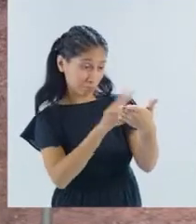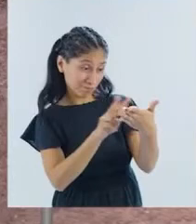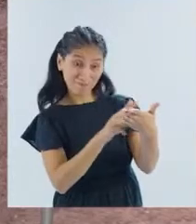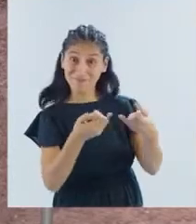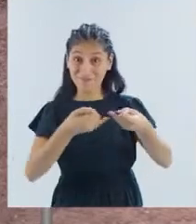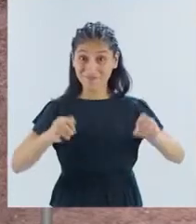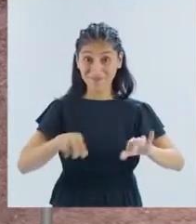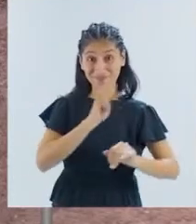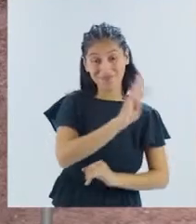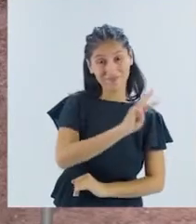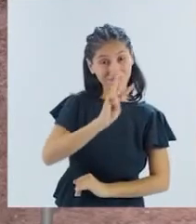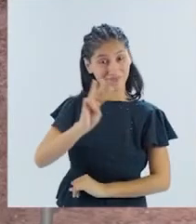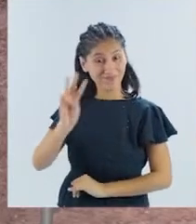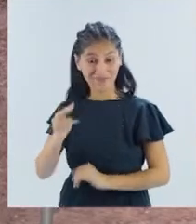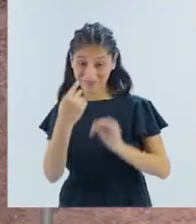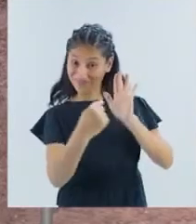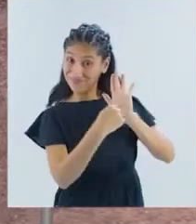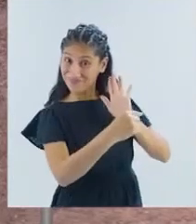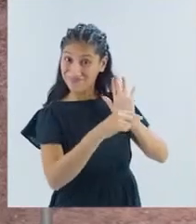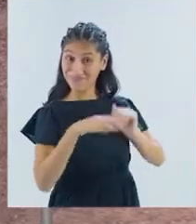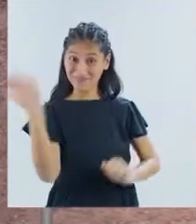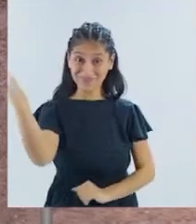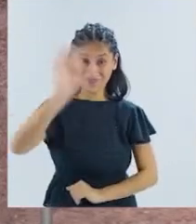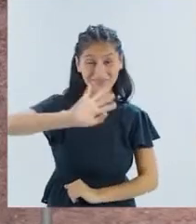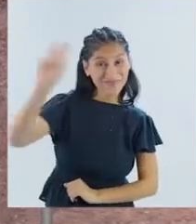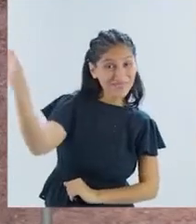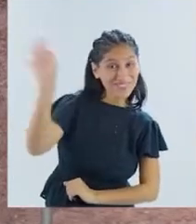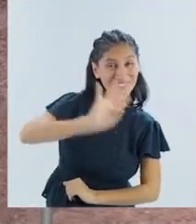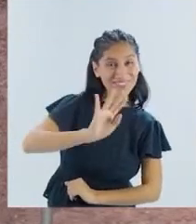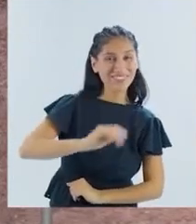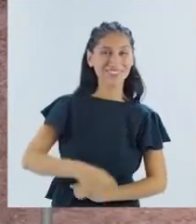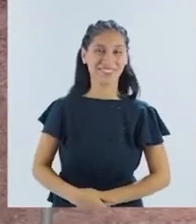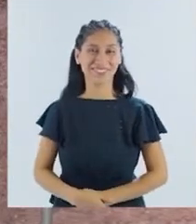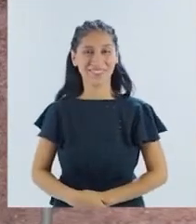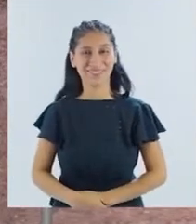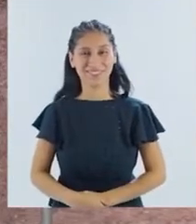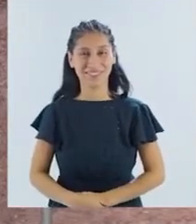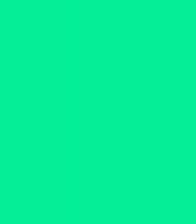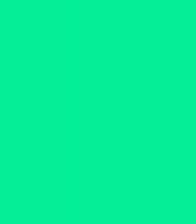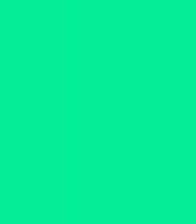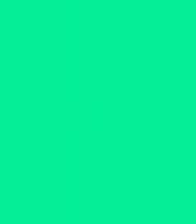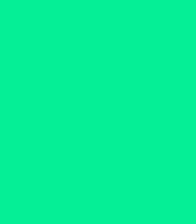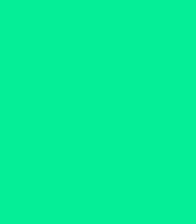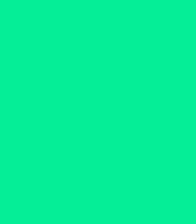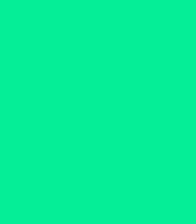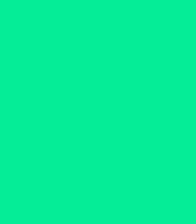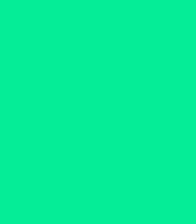de hoy en la página web que aparece en la pantalla. ¡Nos vemos! ¡Hasta la próxima!